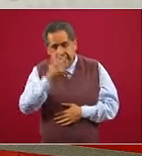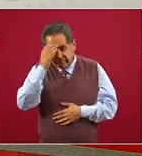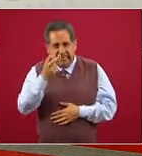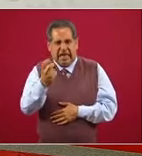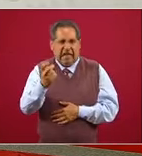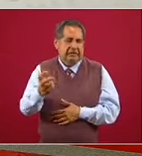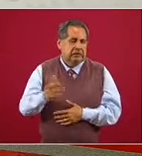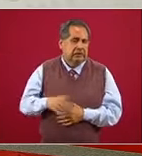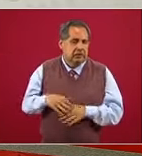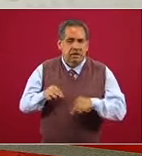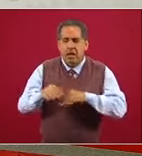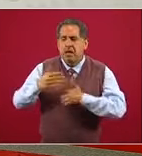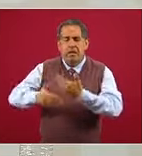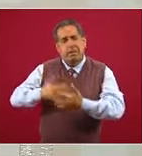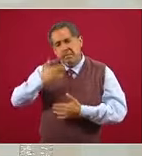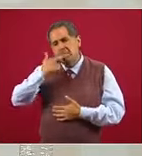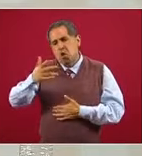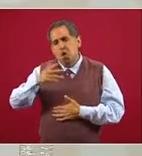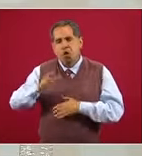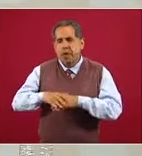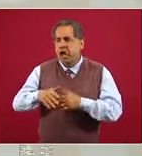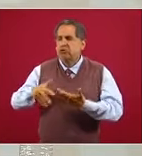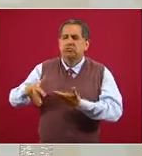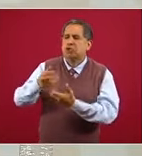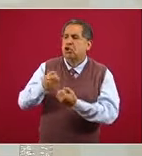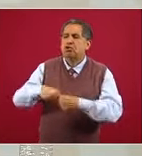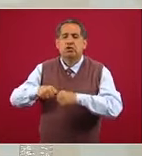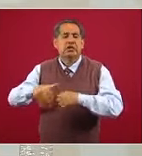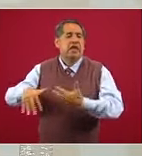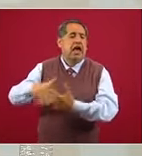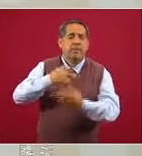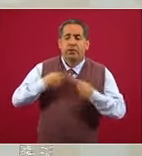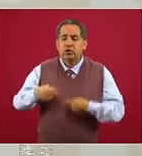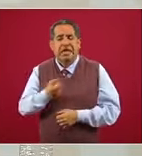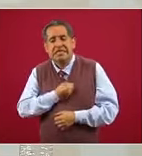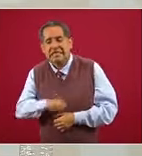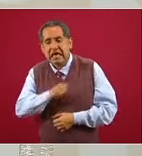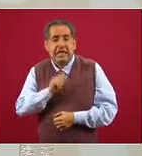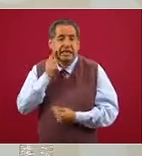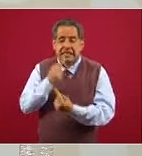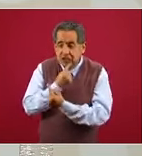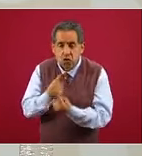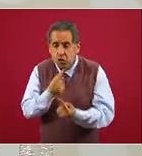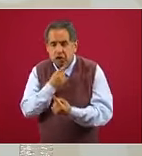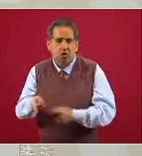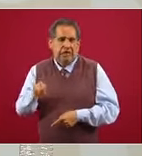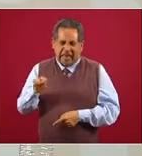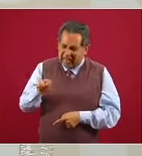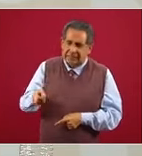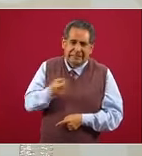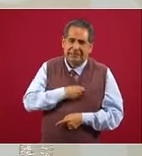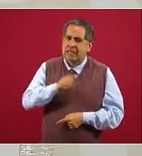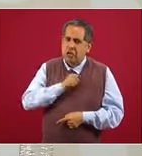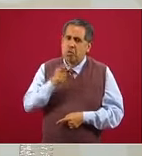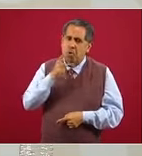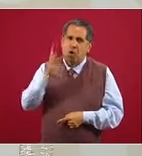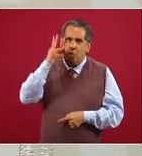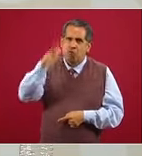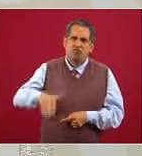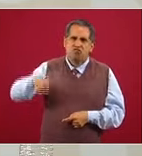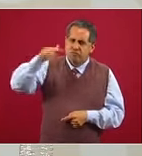activas. Tener mejores sociedades, pero desde la base. Son los niñas y niños quienes